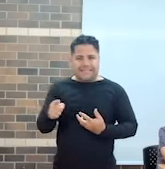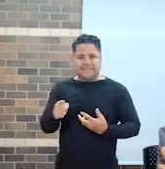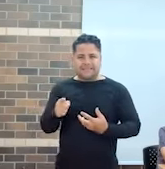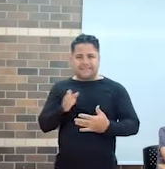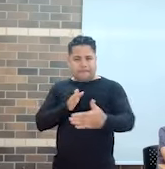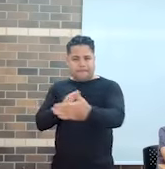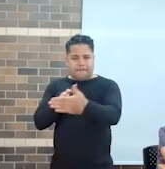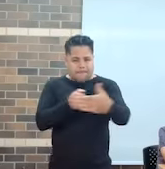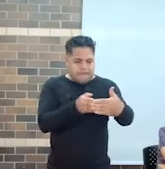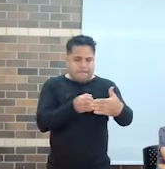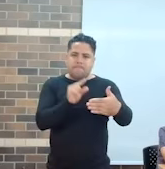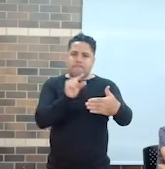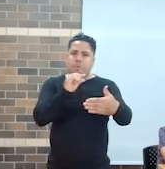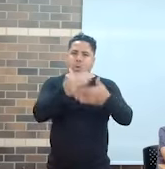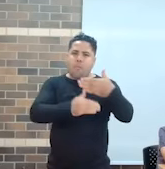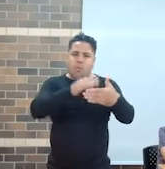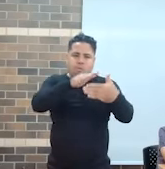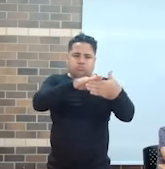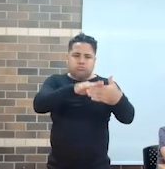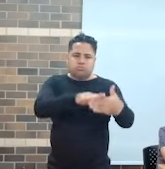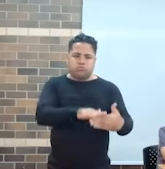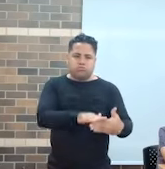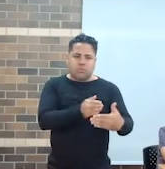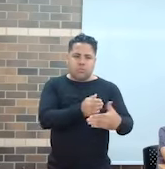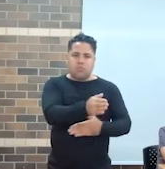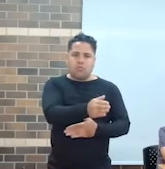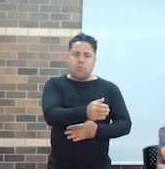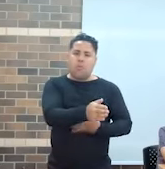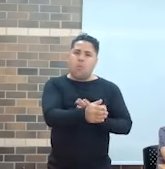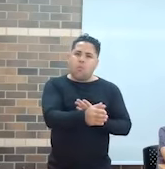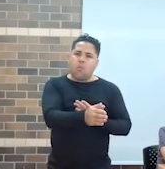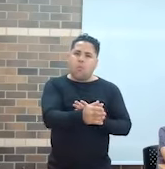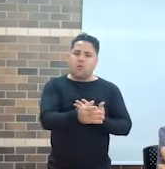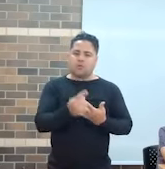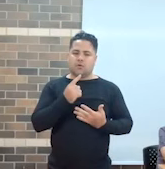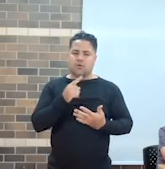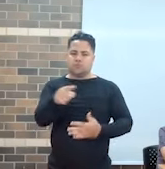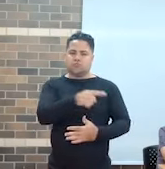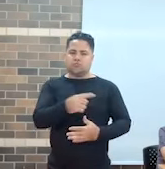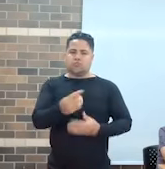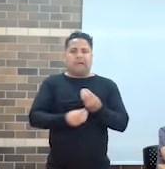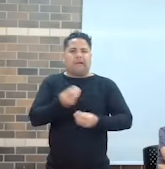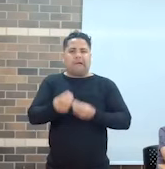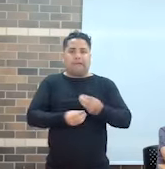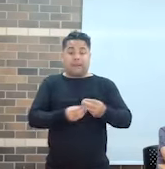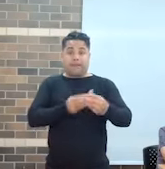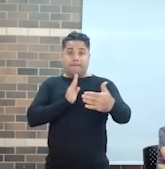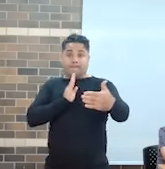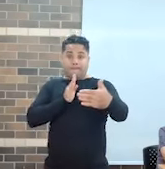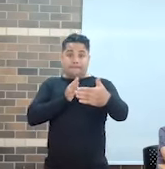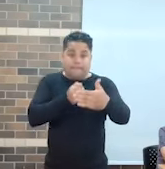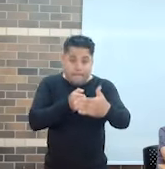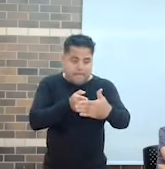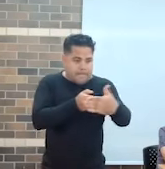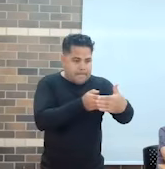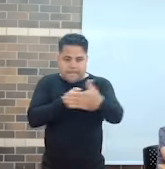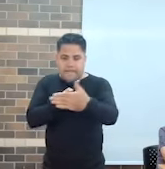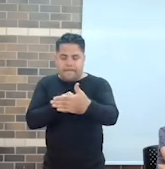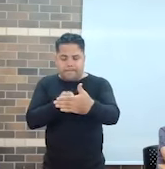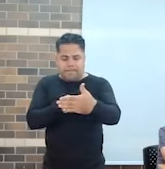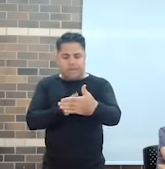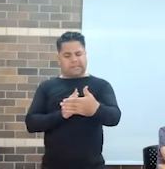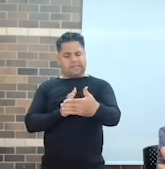de barrera? ¿O qué se ha hecho para por lo menos disminuir este tipo de barrera